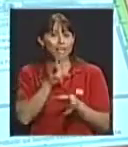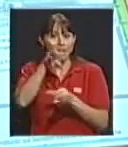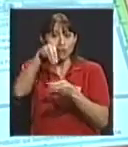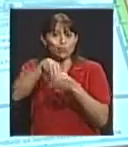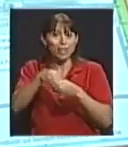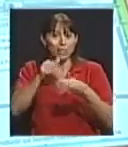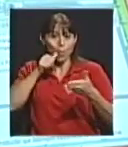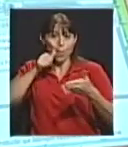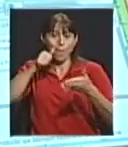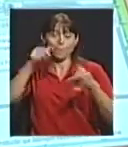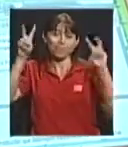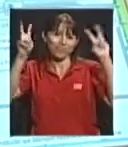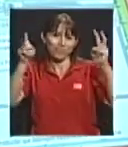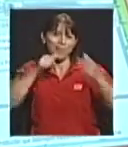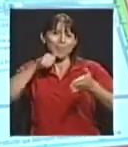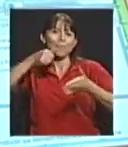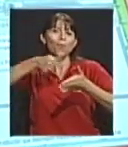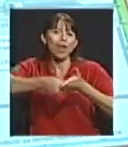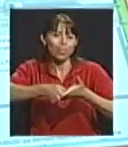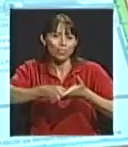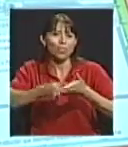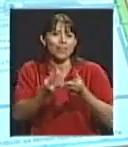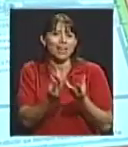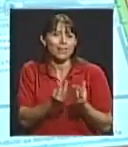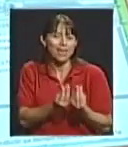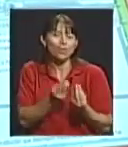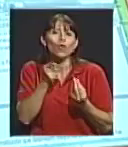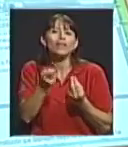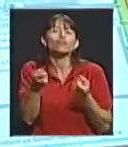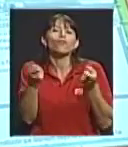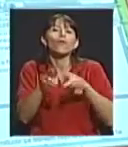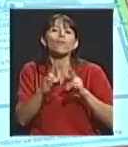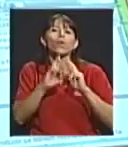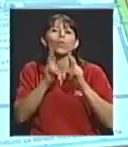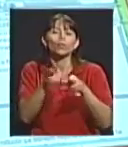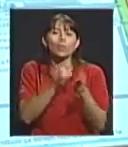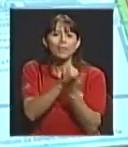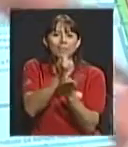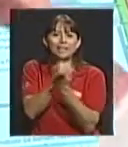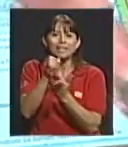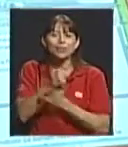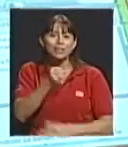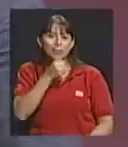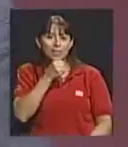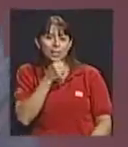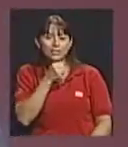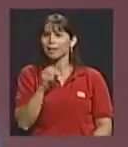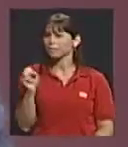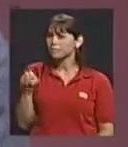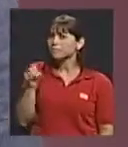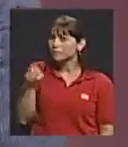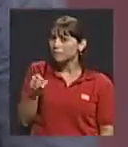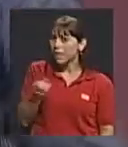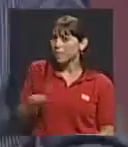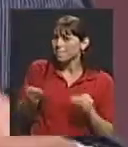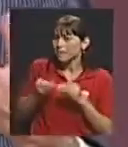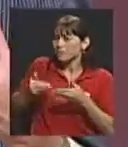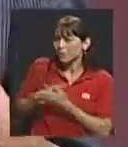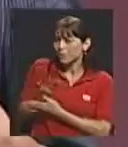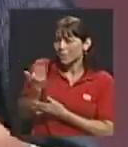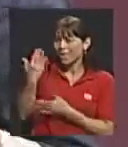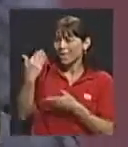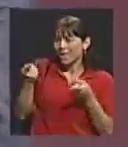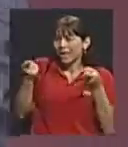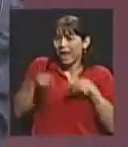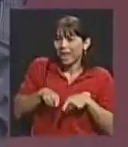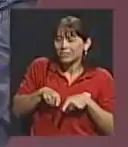producto de investigaciones periodísticas Así es el más reciente del caso de la de la consultoría con